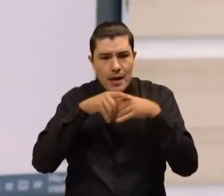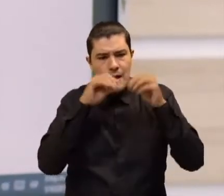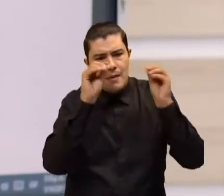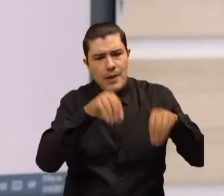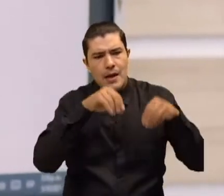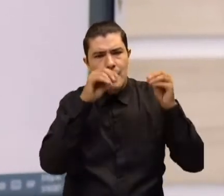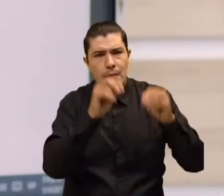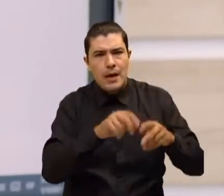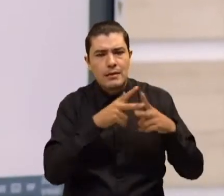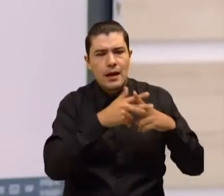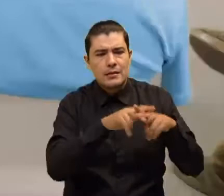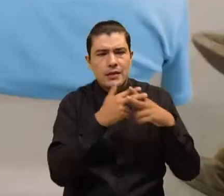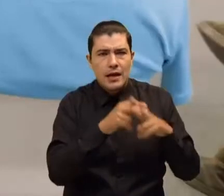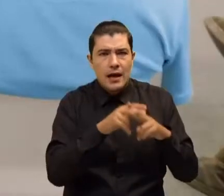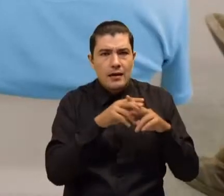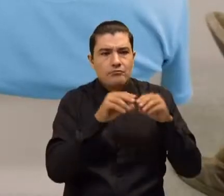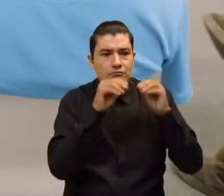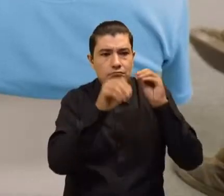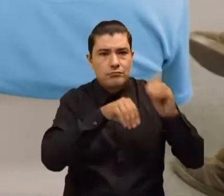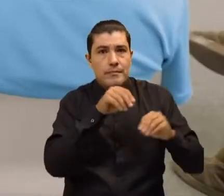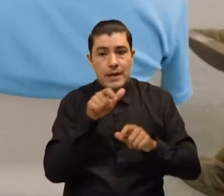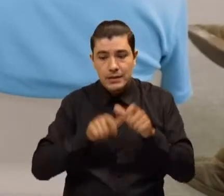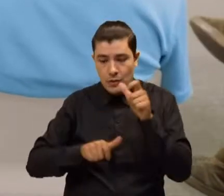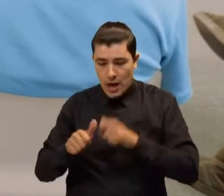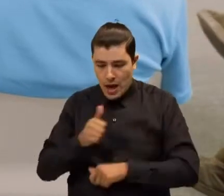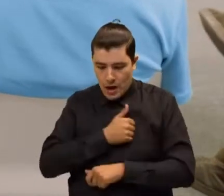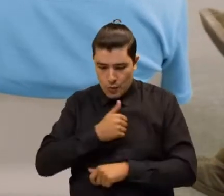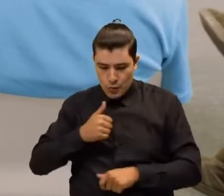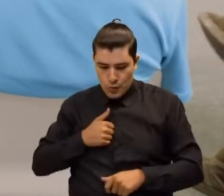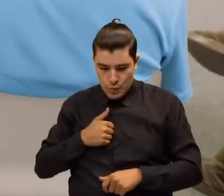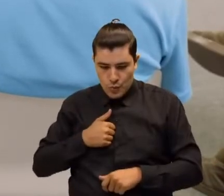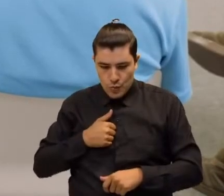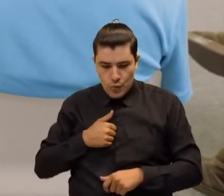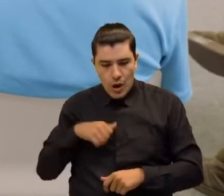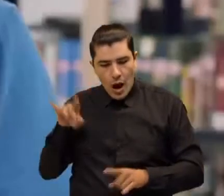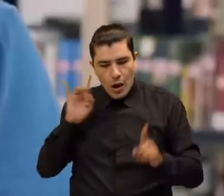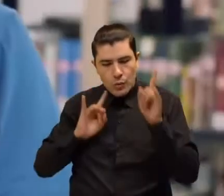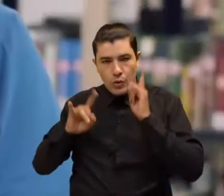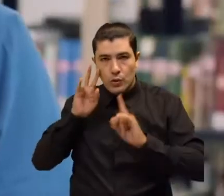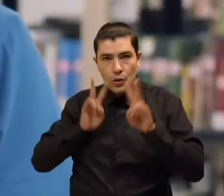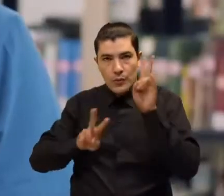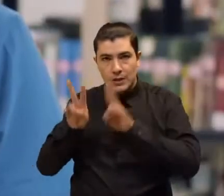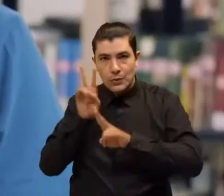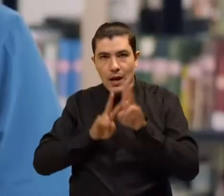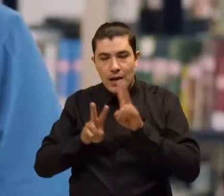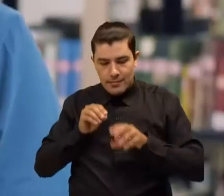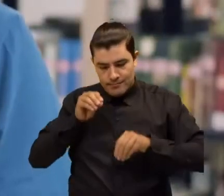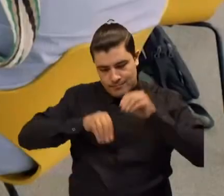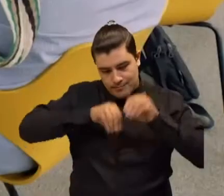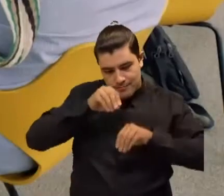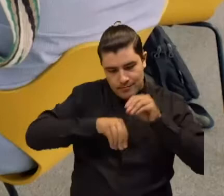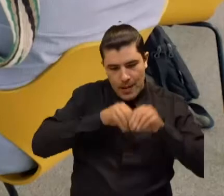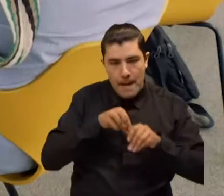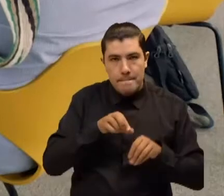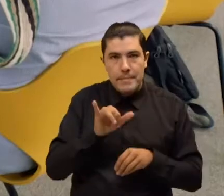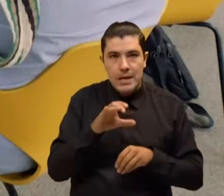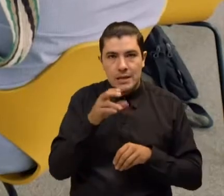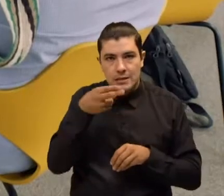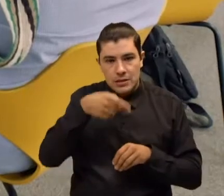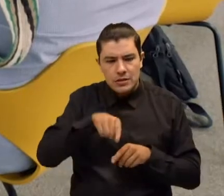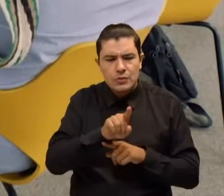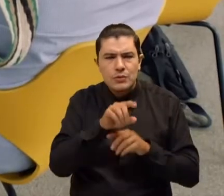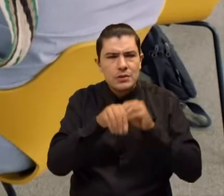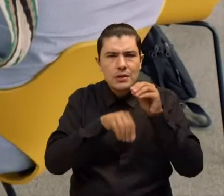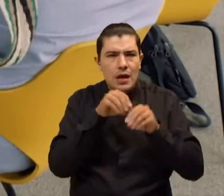el piche es un momento crucial para para poder desarrollar producciones audiovisuales a través de la